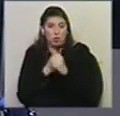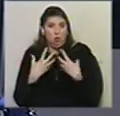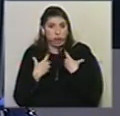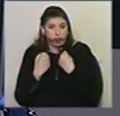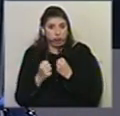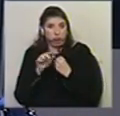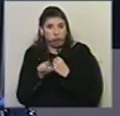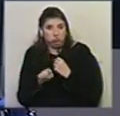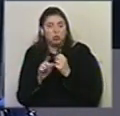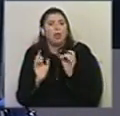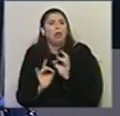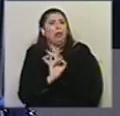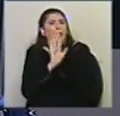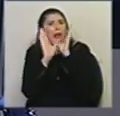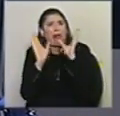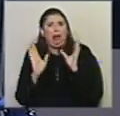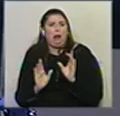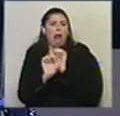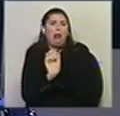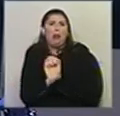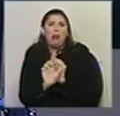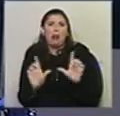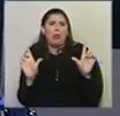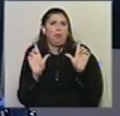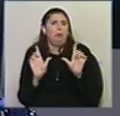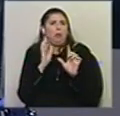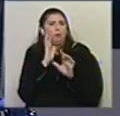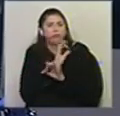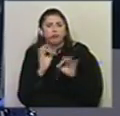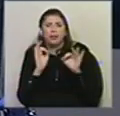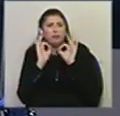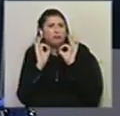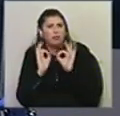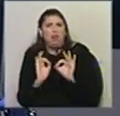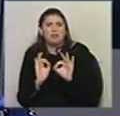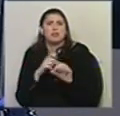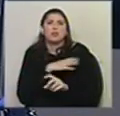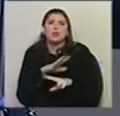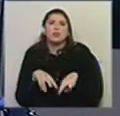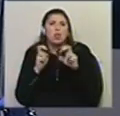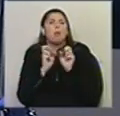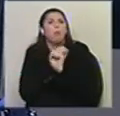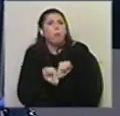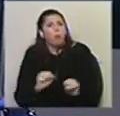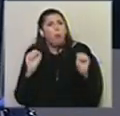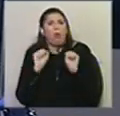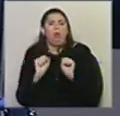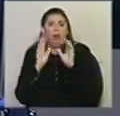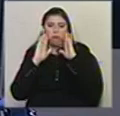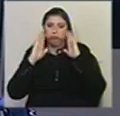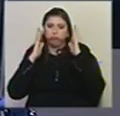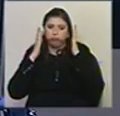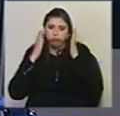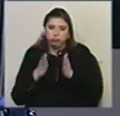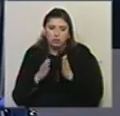robustas, transparentes, funcionan de una manera eficaz como para que la sociedad toda pueda depositar